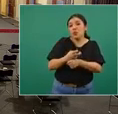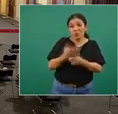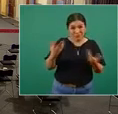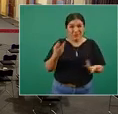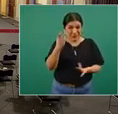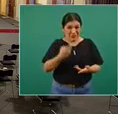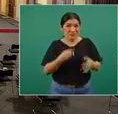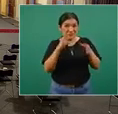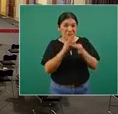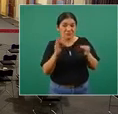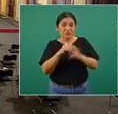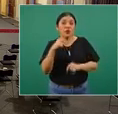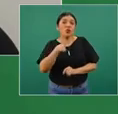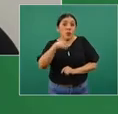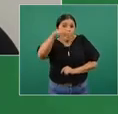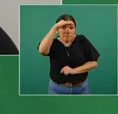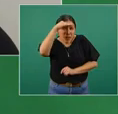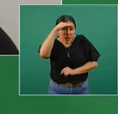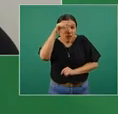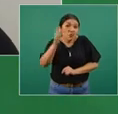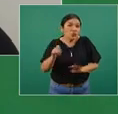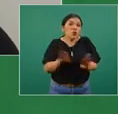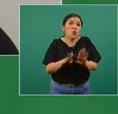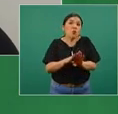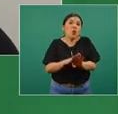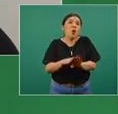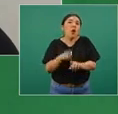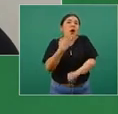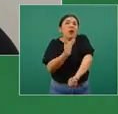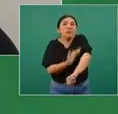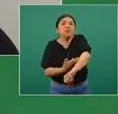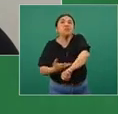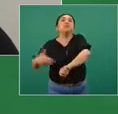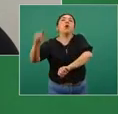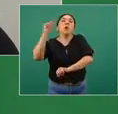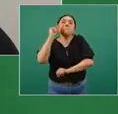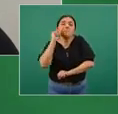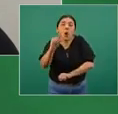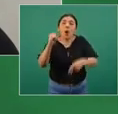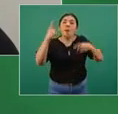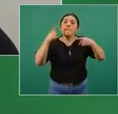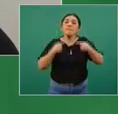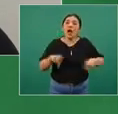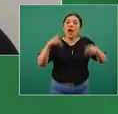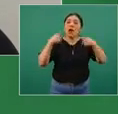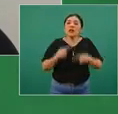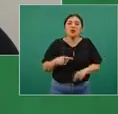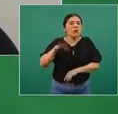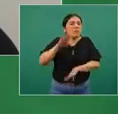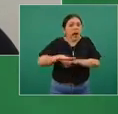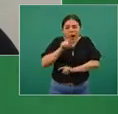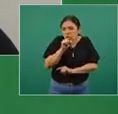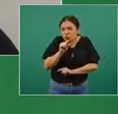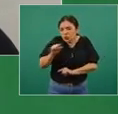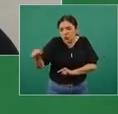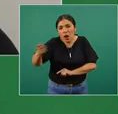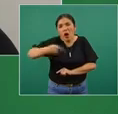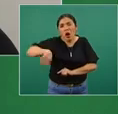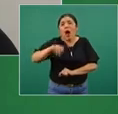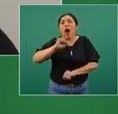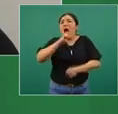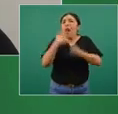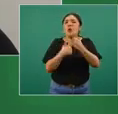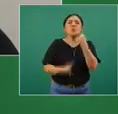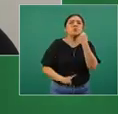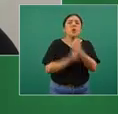voy con este comentario es que esperaríamos serían pues los menos casos, es decir, una cantidad muy pequeña de personas que tuvieran algún